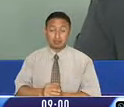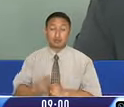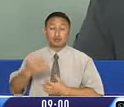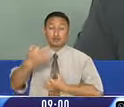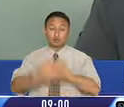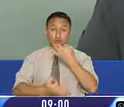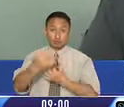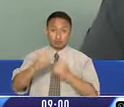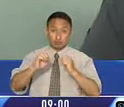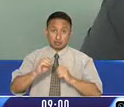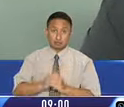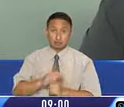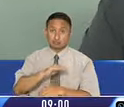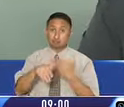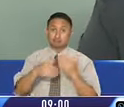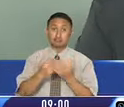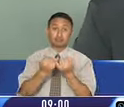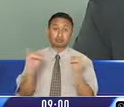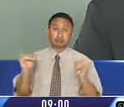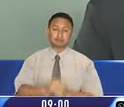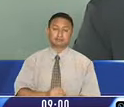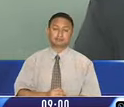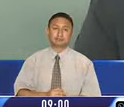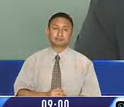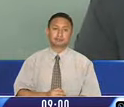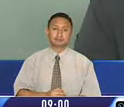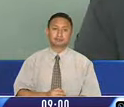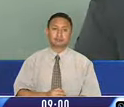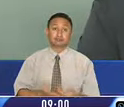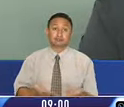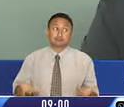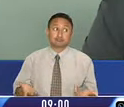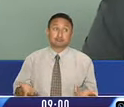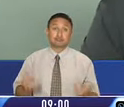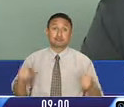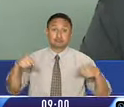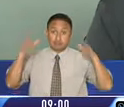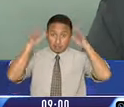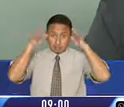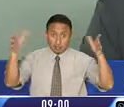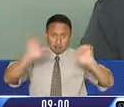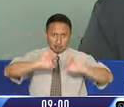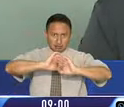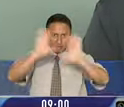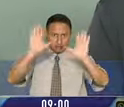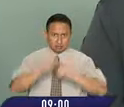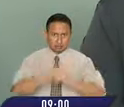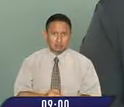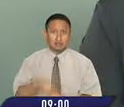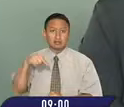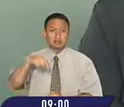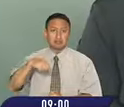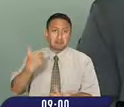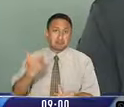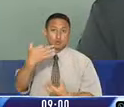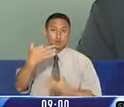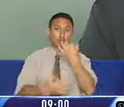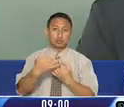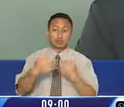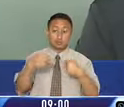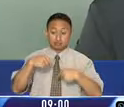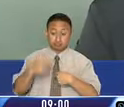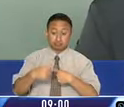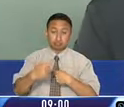su trabajo en total independencia y con total amplitud y transparencia respecto de las cosas que deban ser juzgadas y de los eventos que deban